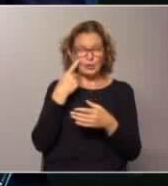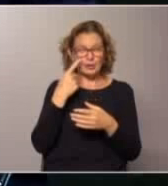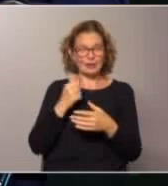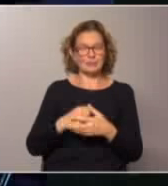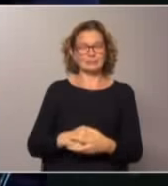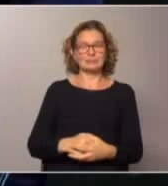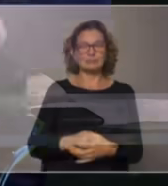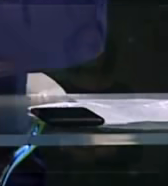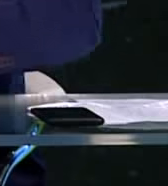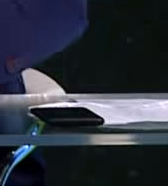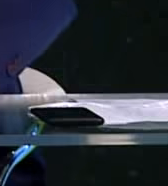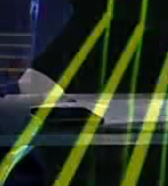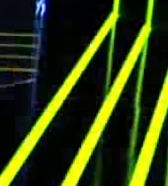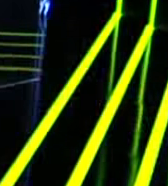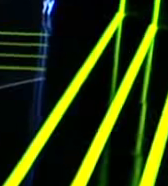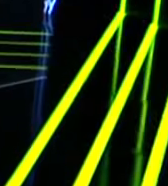vida